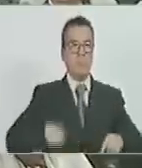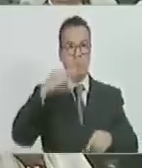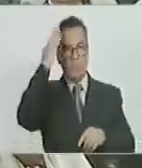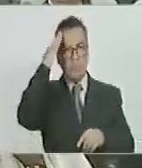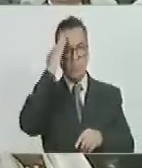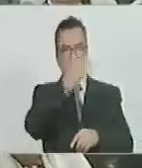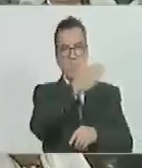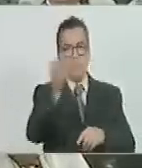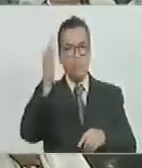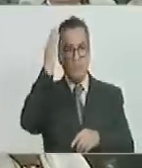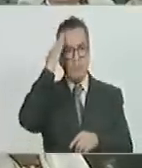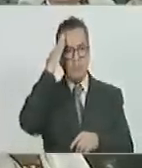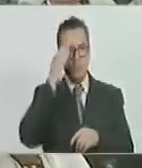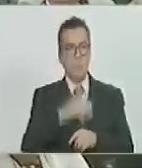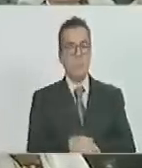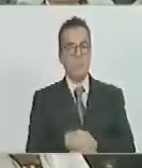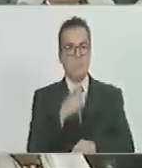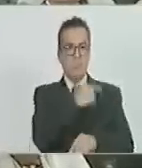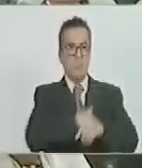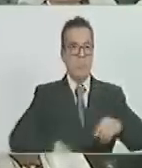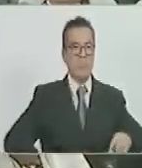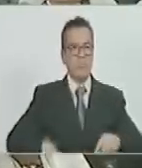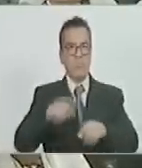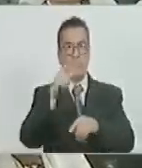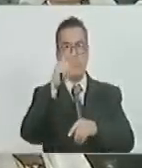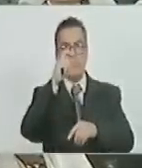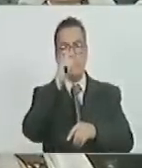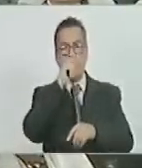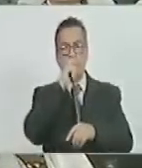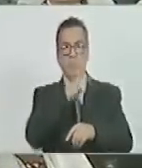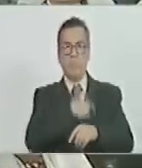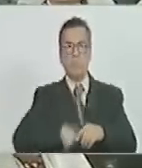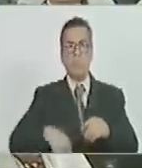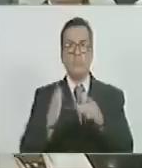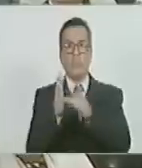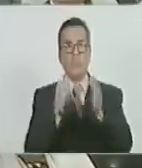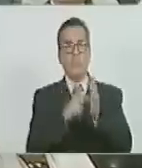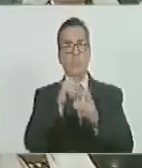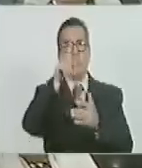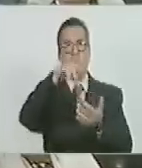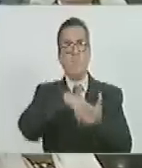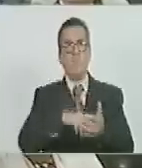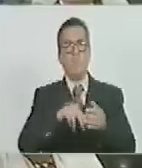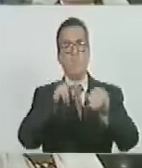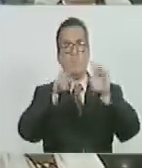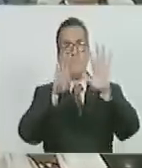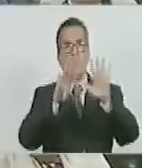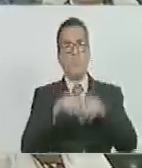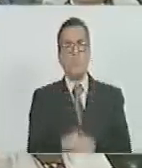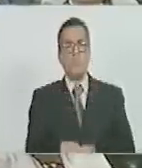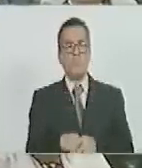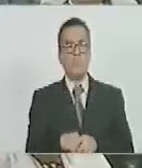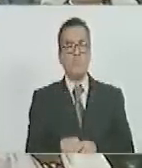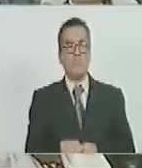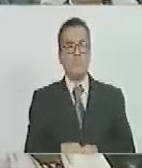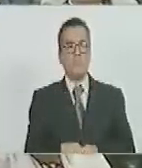sabe, el presidente Nicolás Maduro, en abril del 2019, cuando